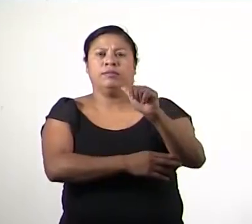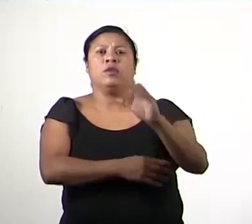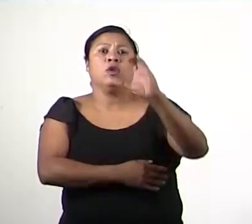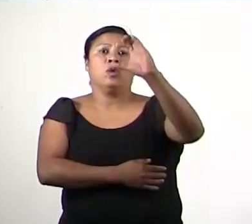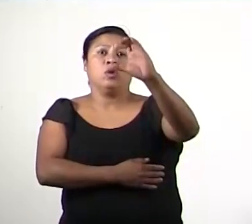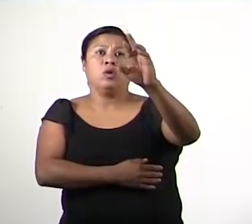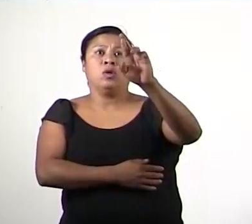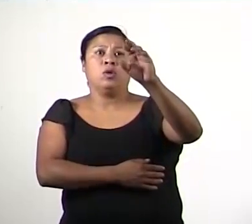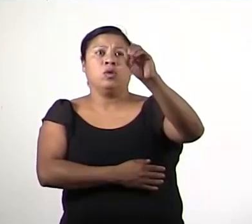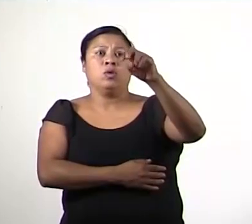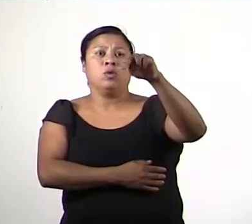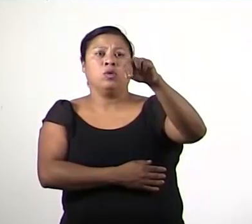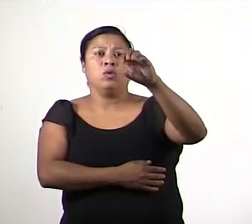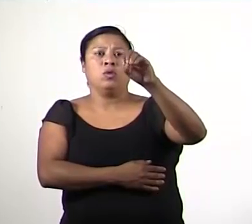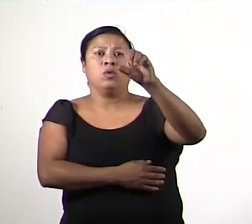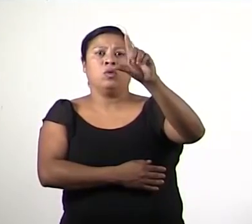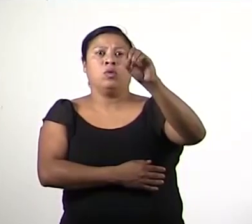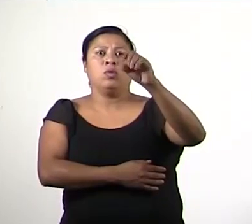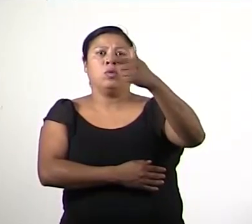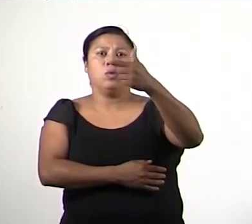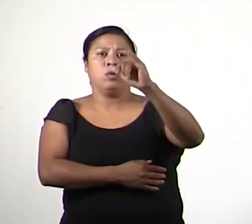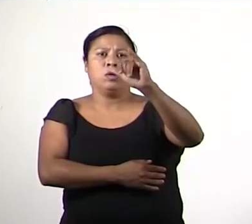de hechos.